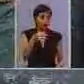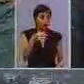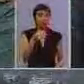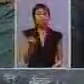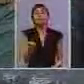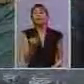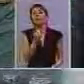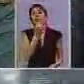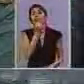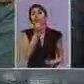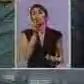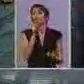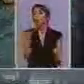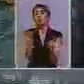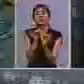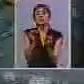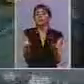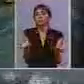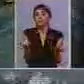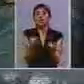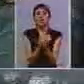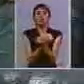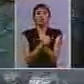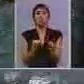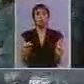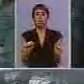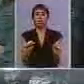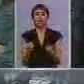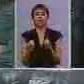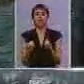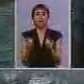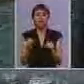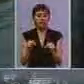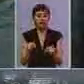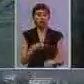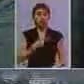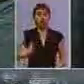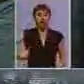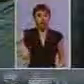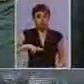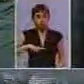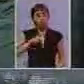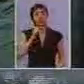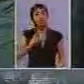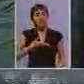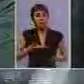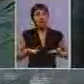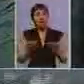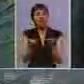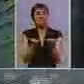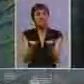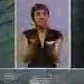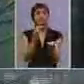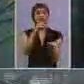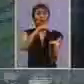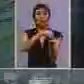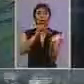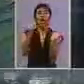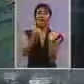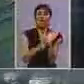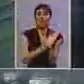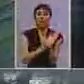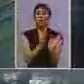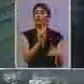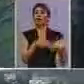error inexcusable. No puede ser que no suceda esto. Nosotros tenemos un servicio de reclamo que tiene que funcionar.